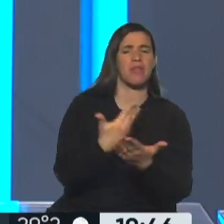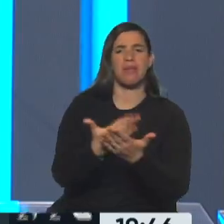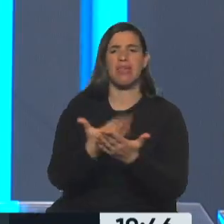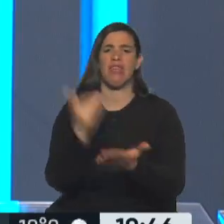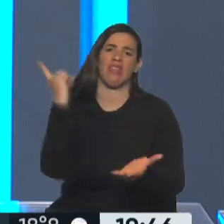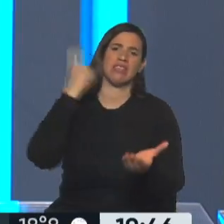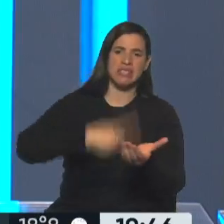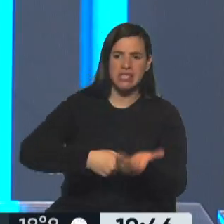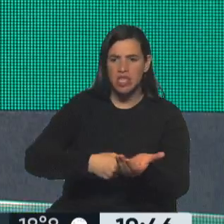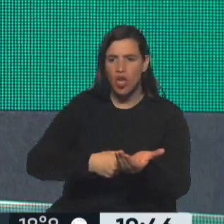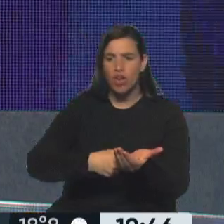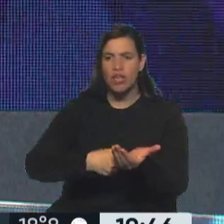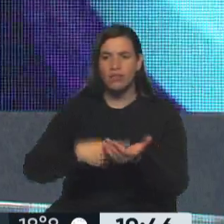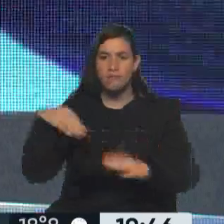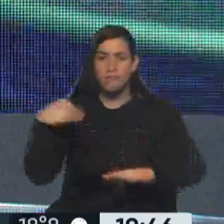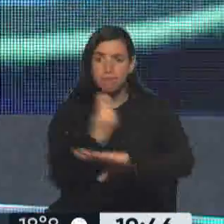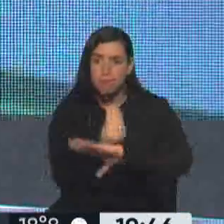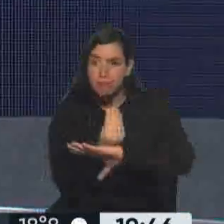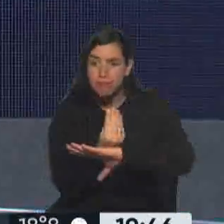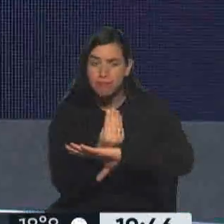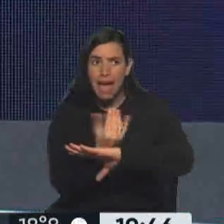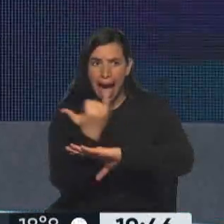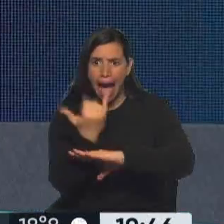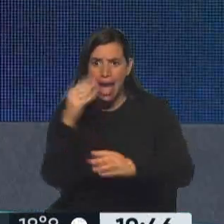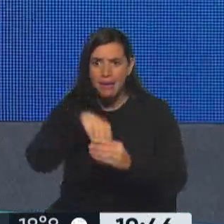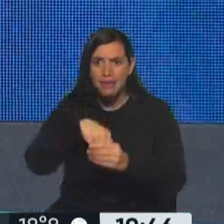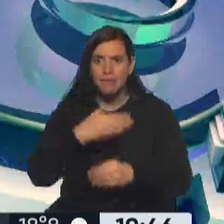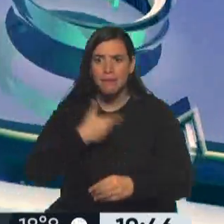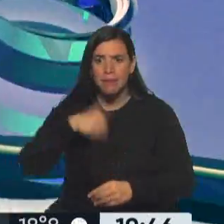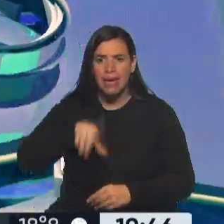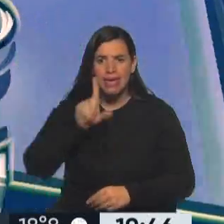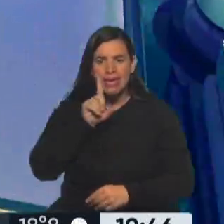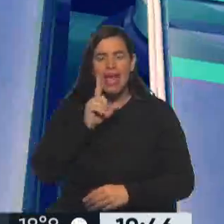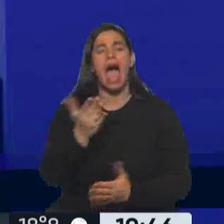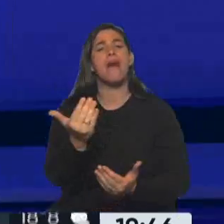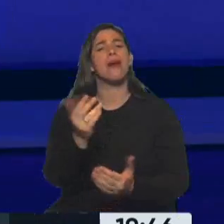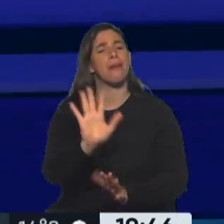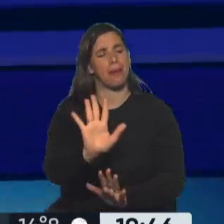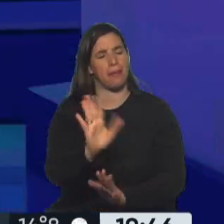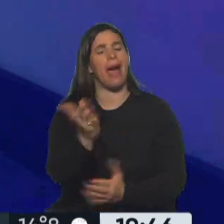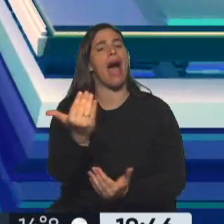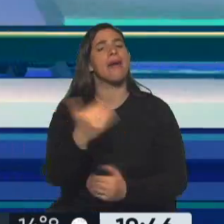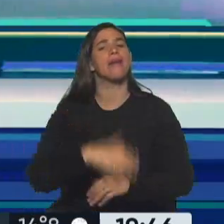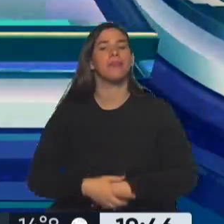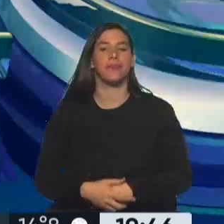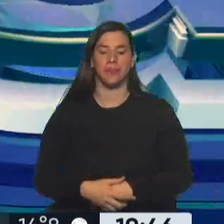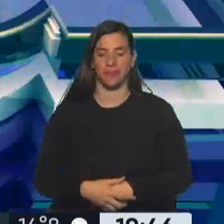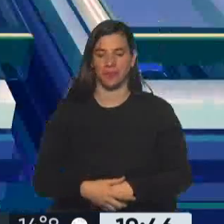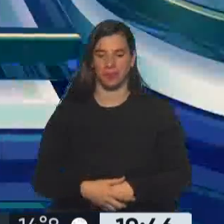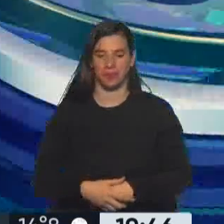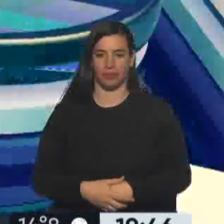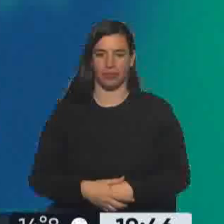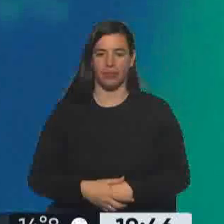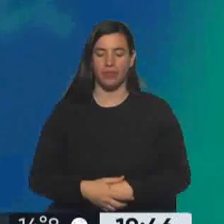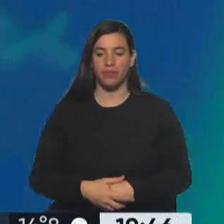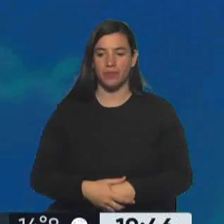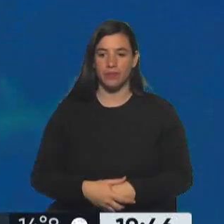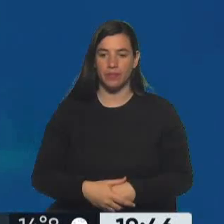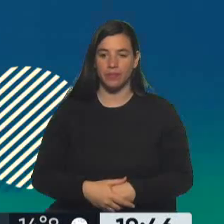o alta, sino que la política económica de Argentina no se diseña en Washington, se diseña en Buenos Aires. Bueno, justamente utilizaste la